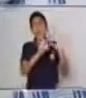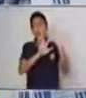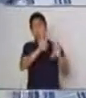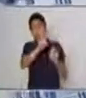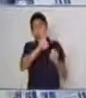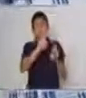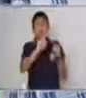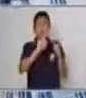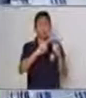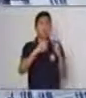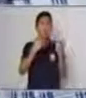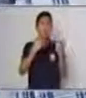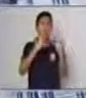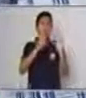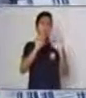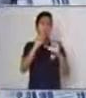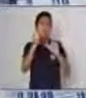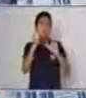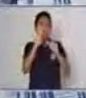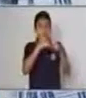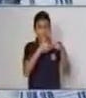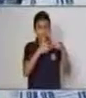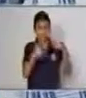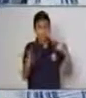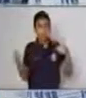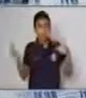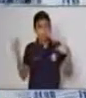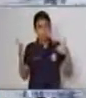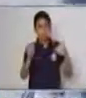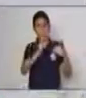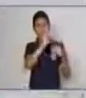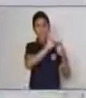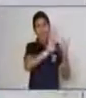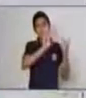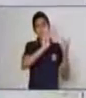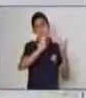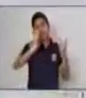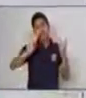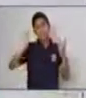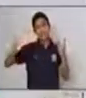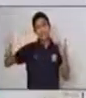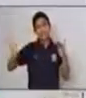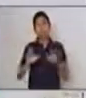12, 15. Y así seguimos.